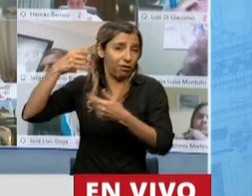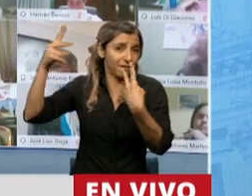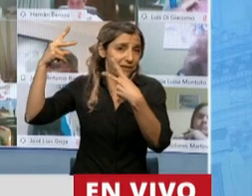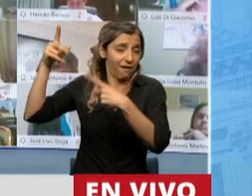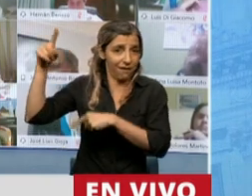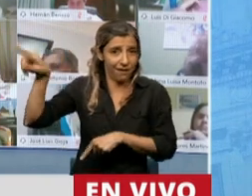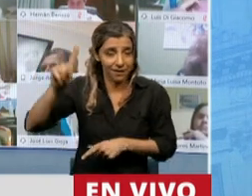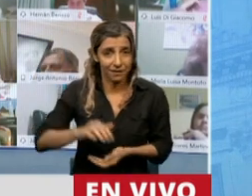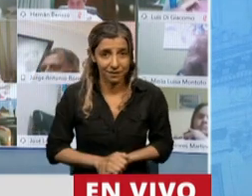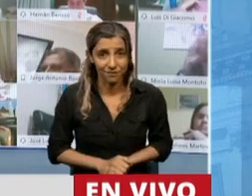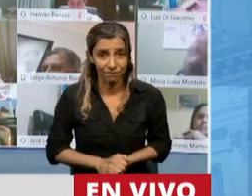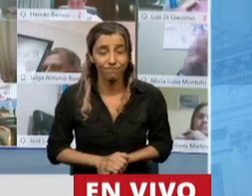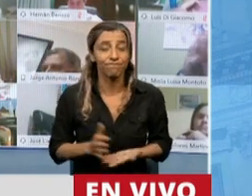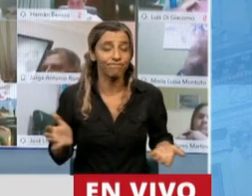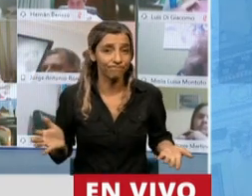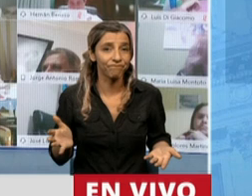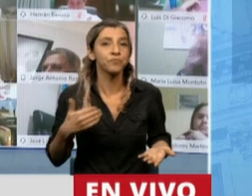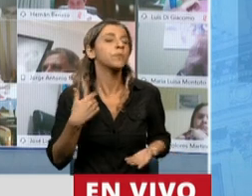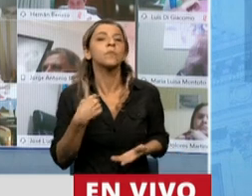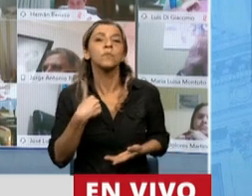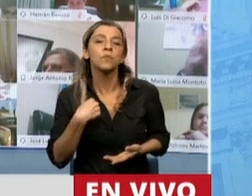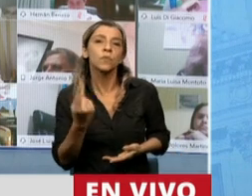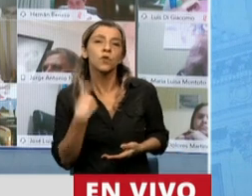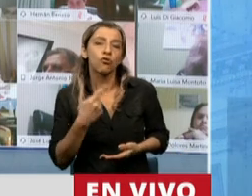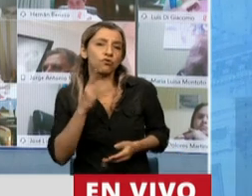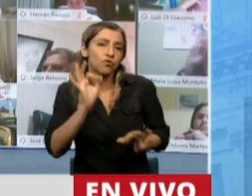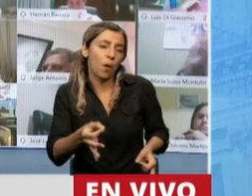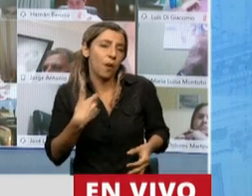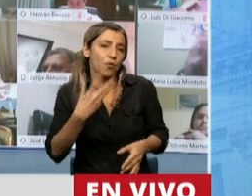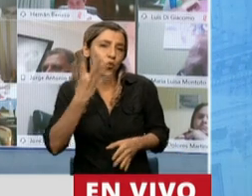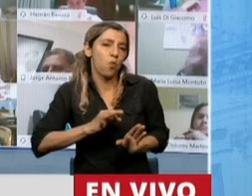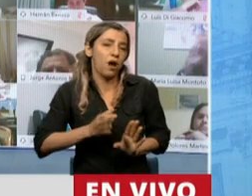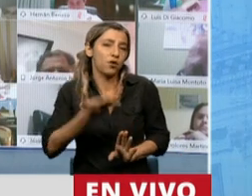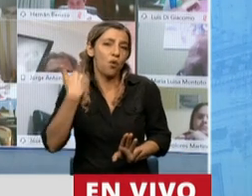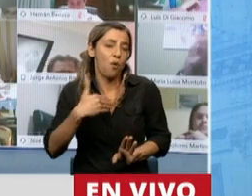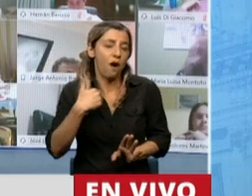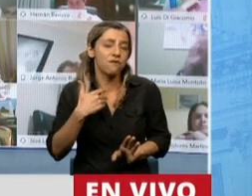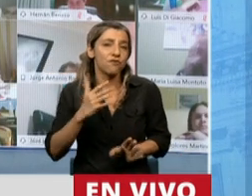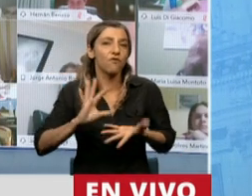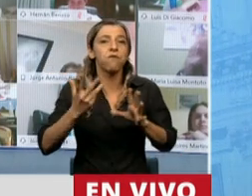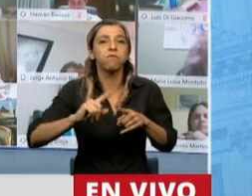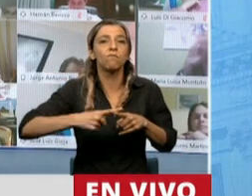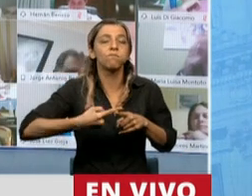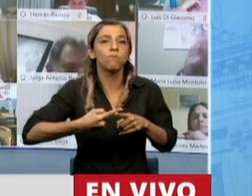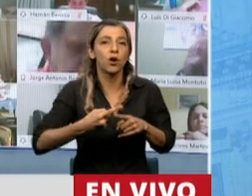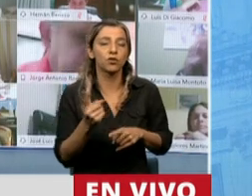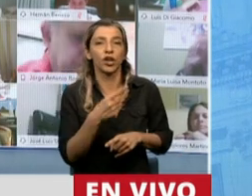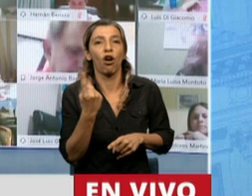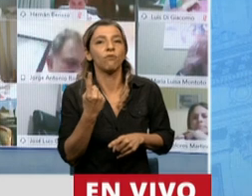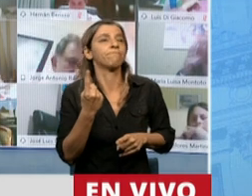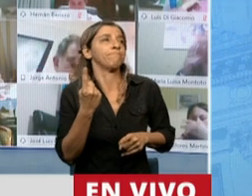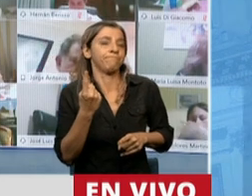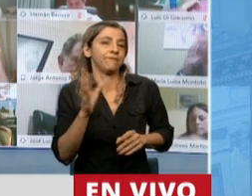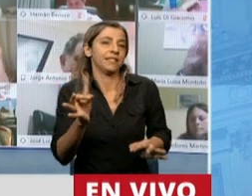el exterior venimos de 4 años de una política que se podría reasumir en ajuste